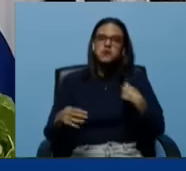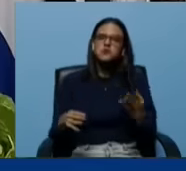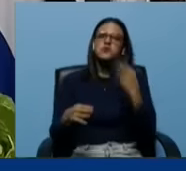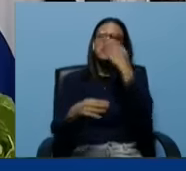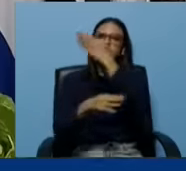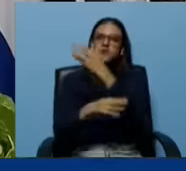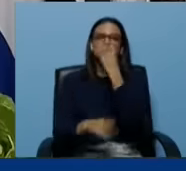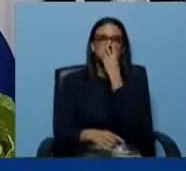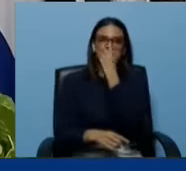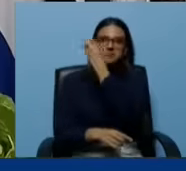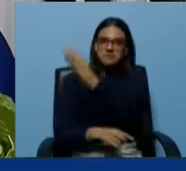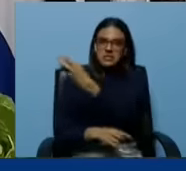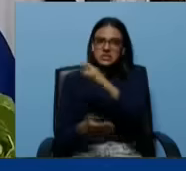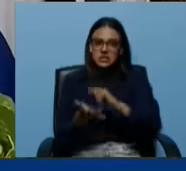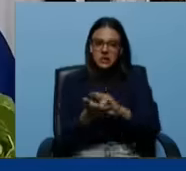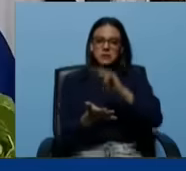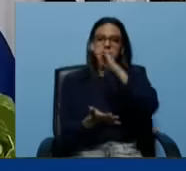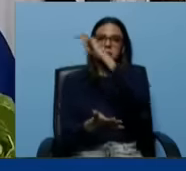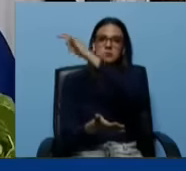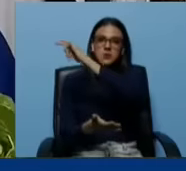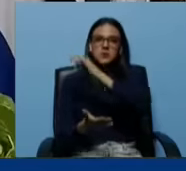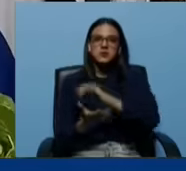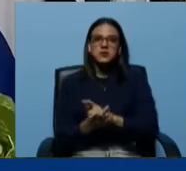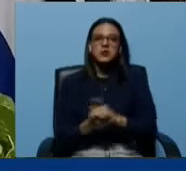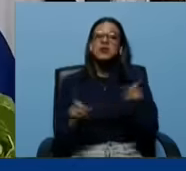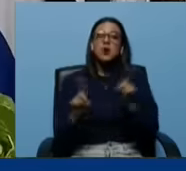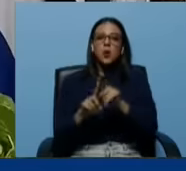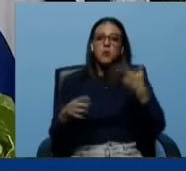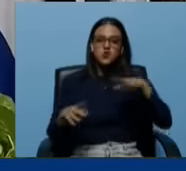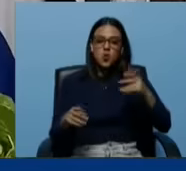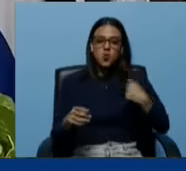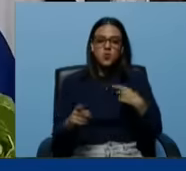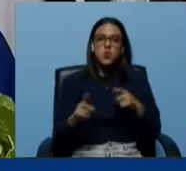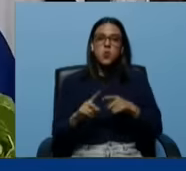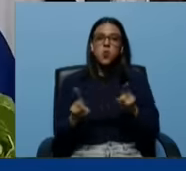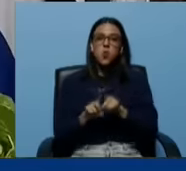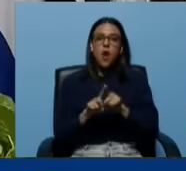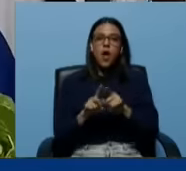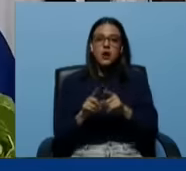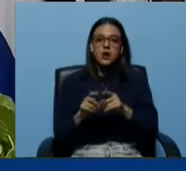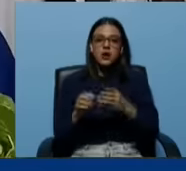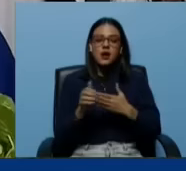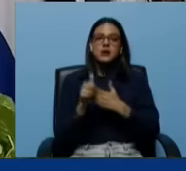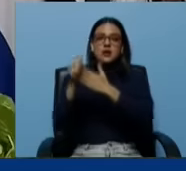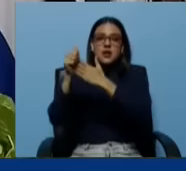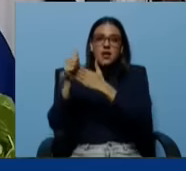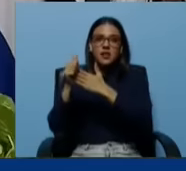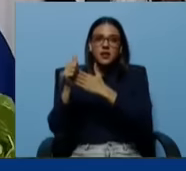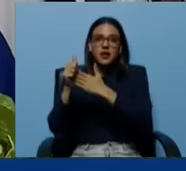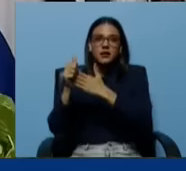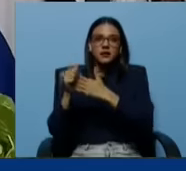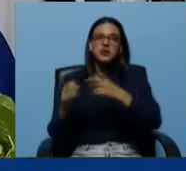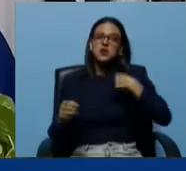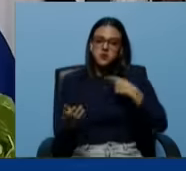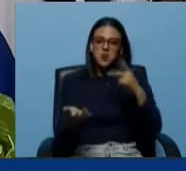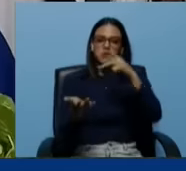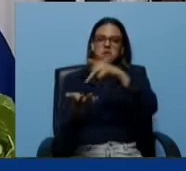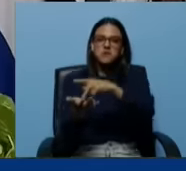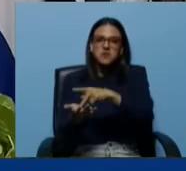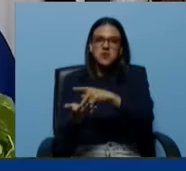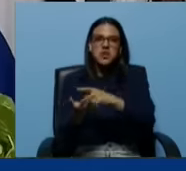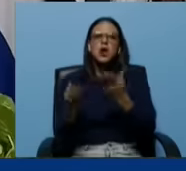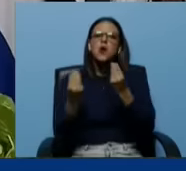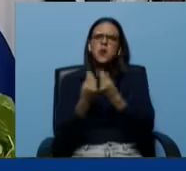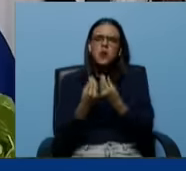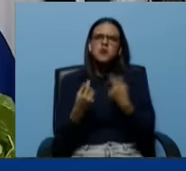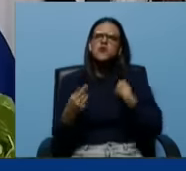a visitarlo como dirigente de los sindicatos, mucho camiriño, mucho.